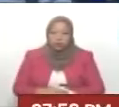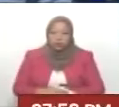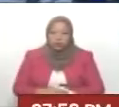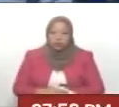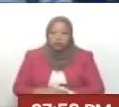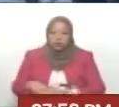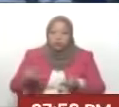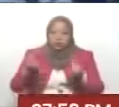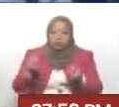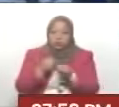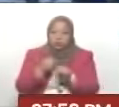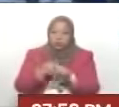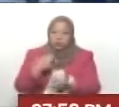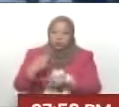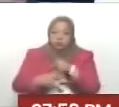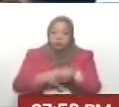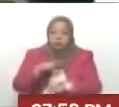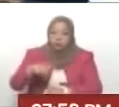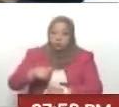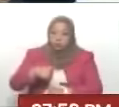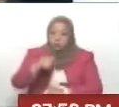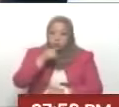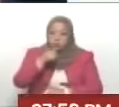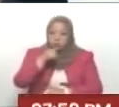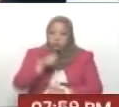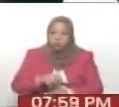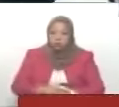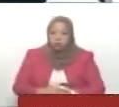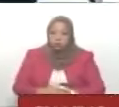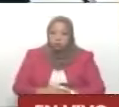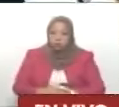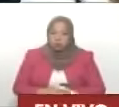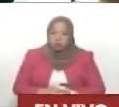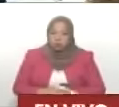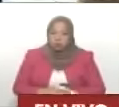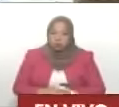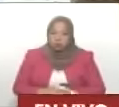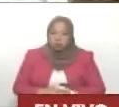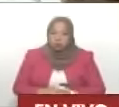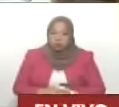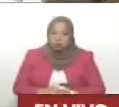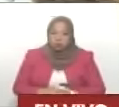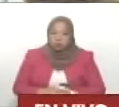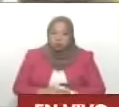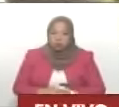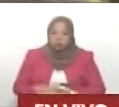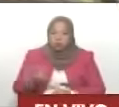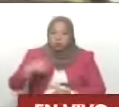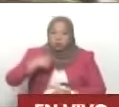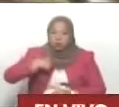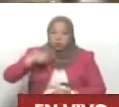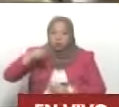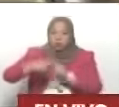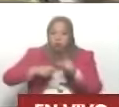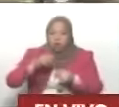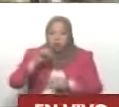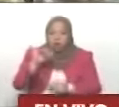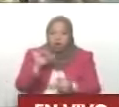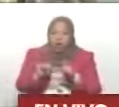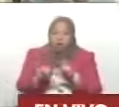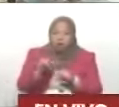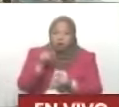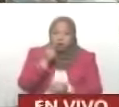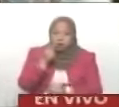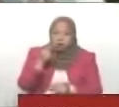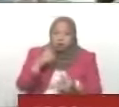nuevecito, presidente. Estamos... Está llegando por Telegram. Dice Breaking News. Yo de Telegram tengo una cuenta nada más, pero